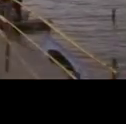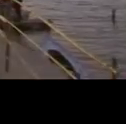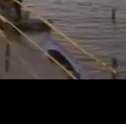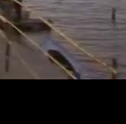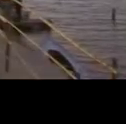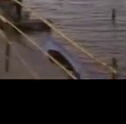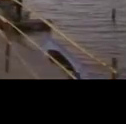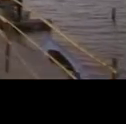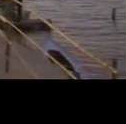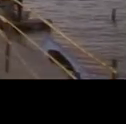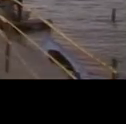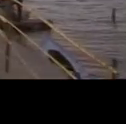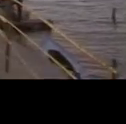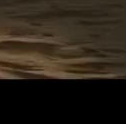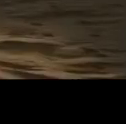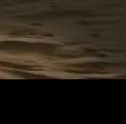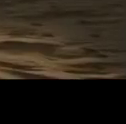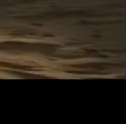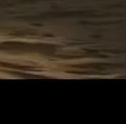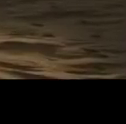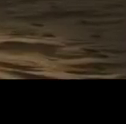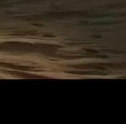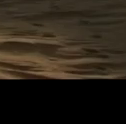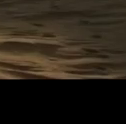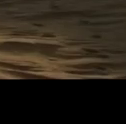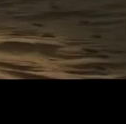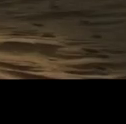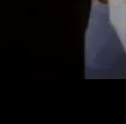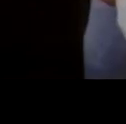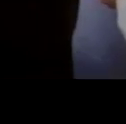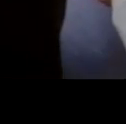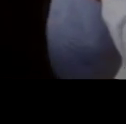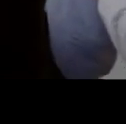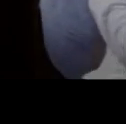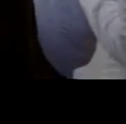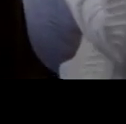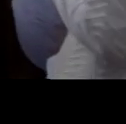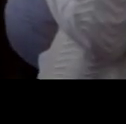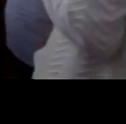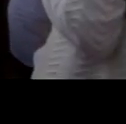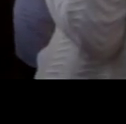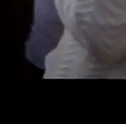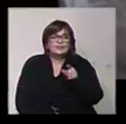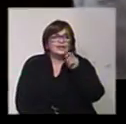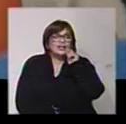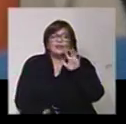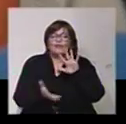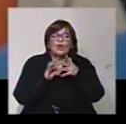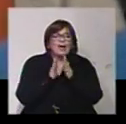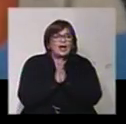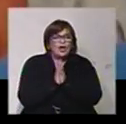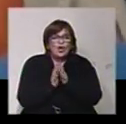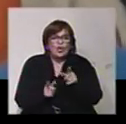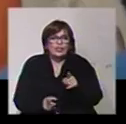And the food is delicious. Yeah. Look at us out here on a sandbar, middle of nowhere, eating like gods. But this is